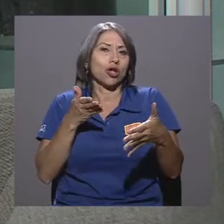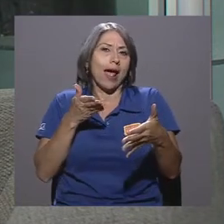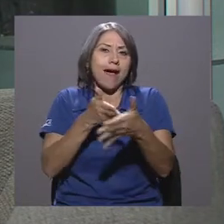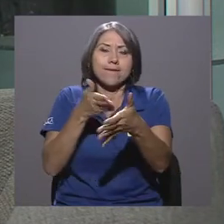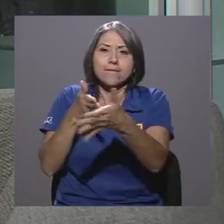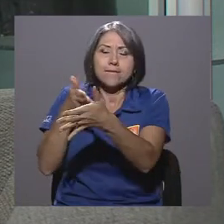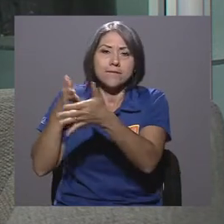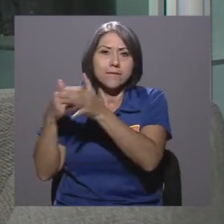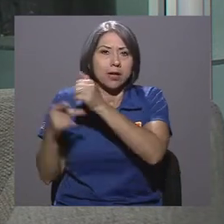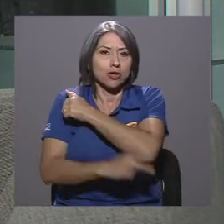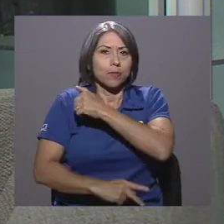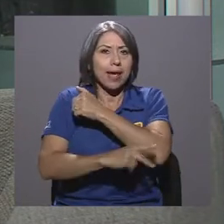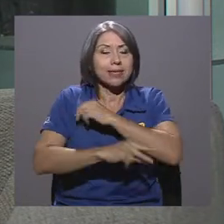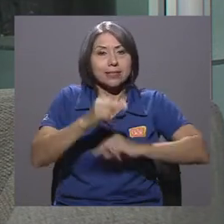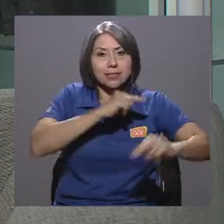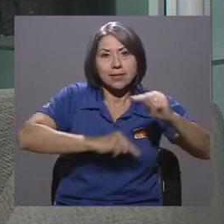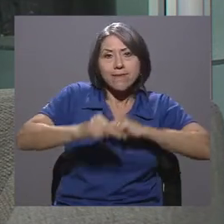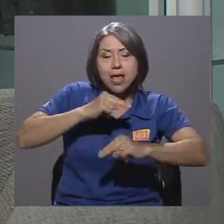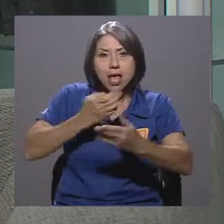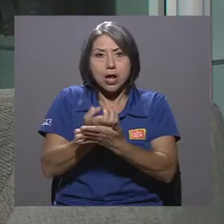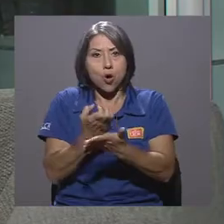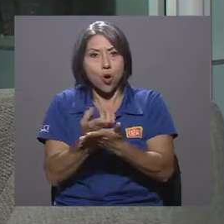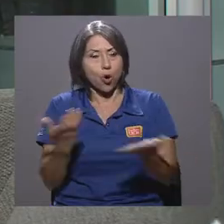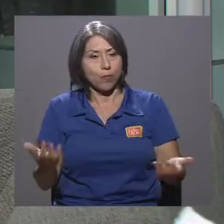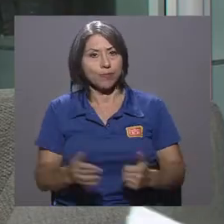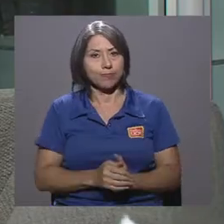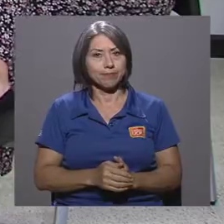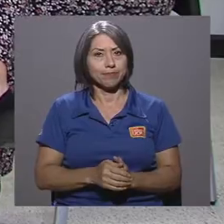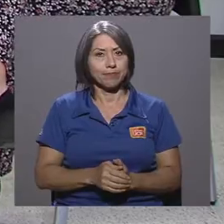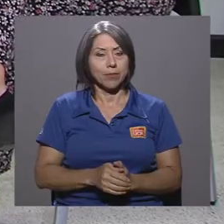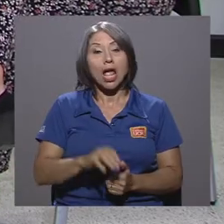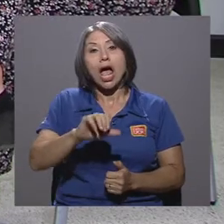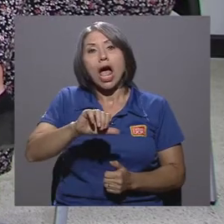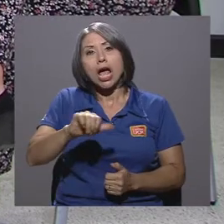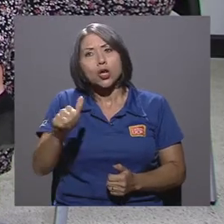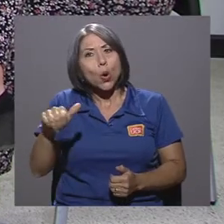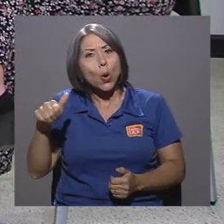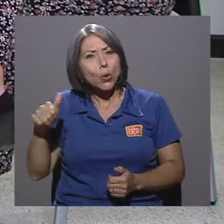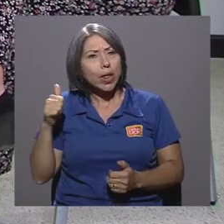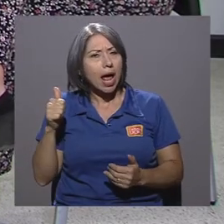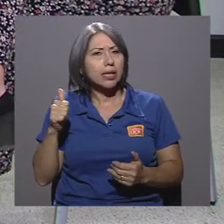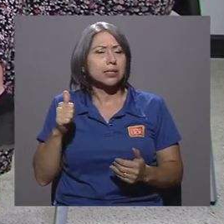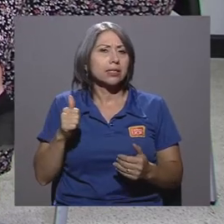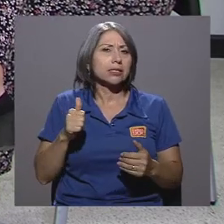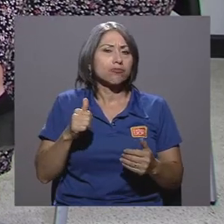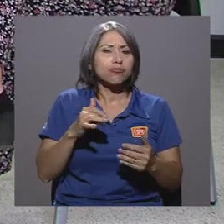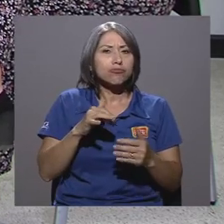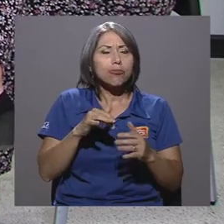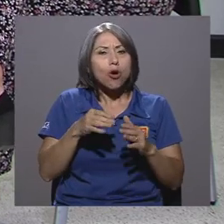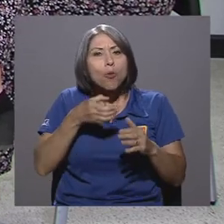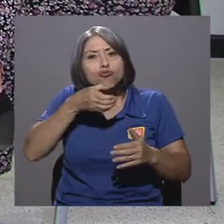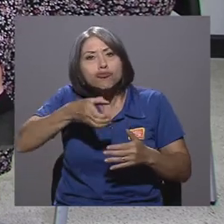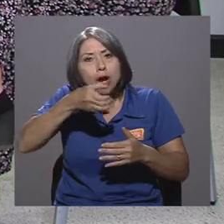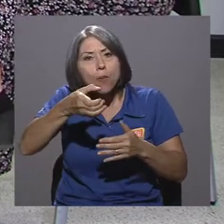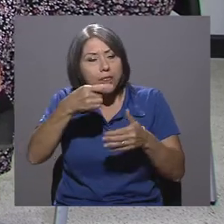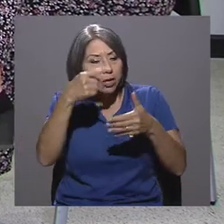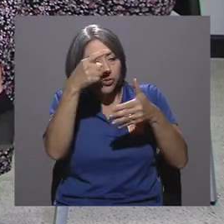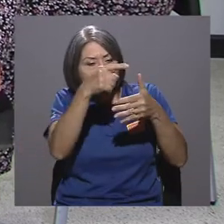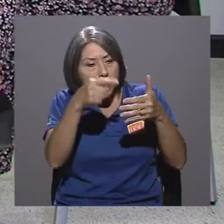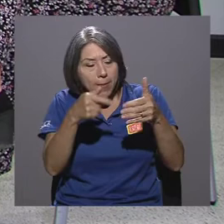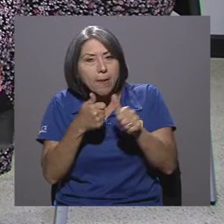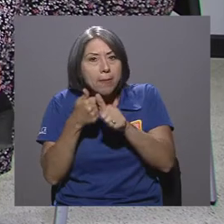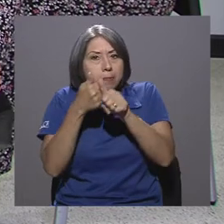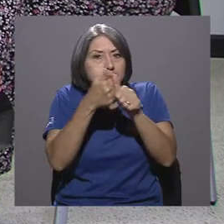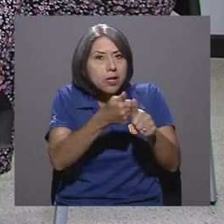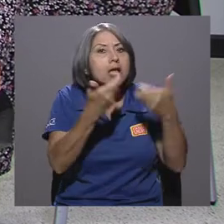nivel comercial y a nivel económico. Hay otras muchas medidas que se deben de adoptar, que ya la doctora Herrera